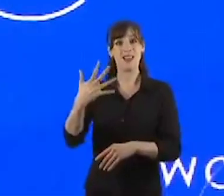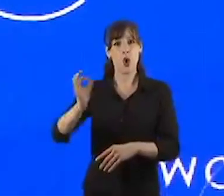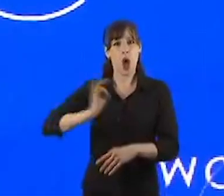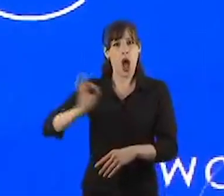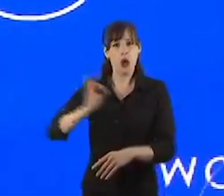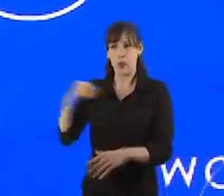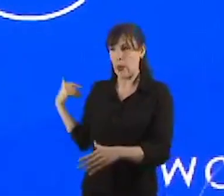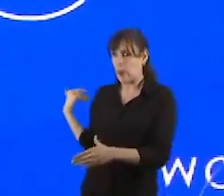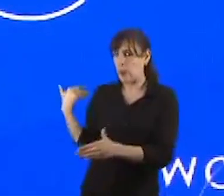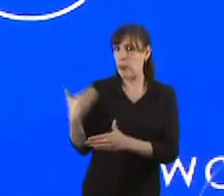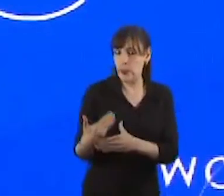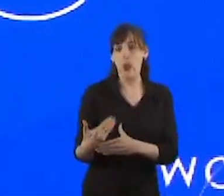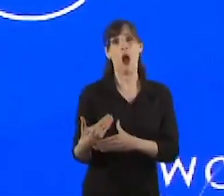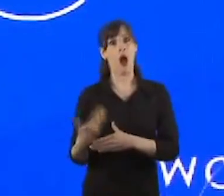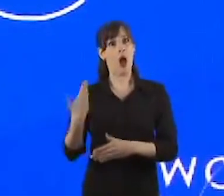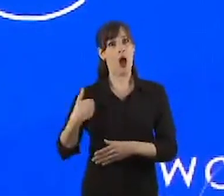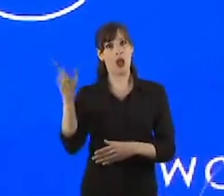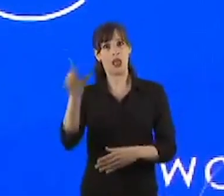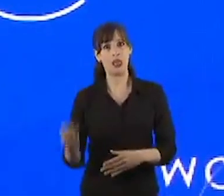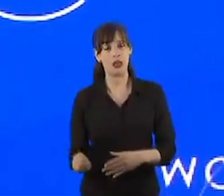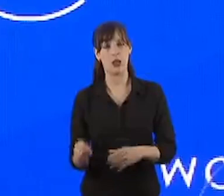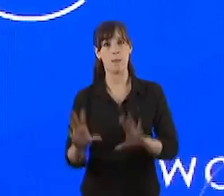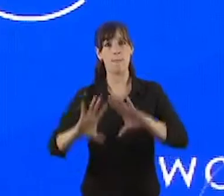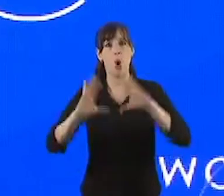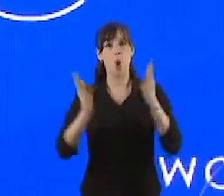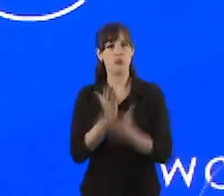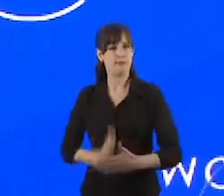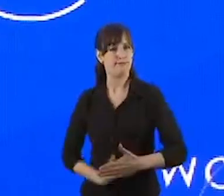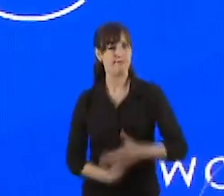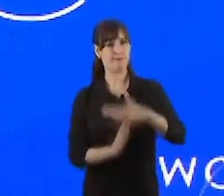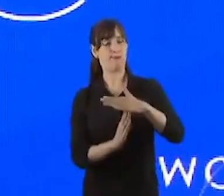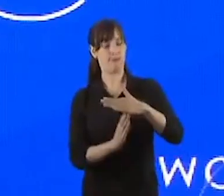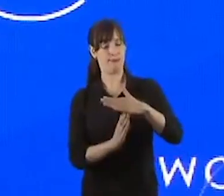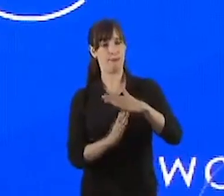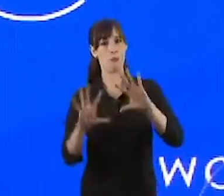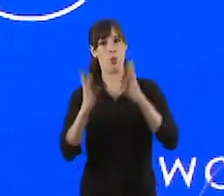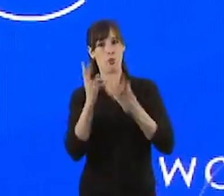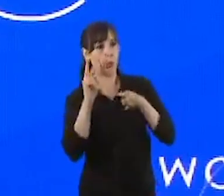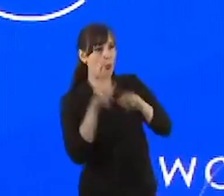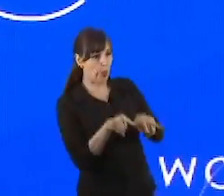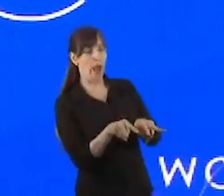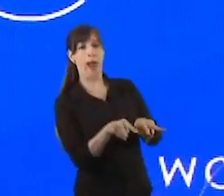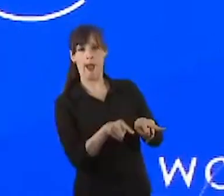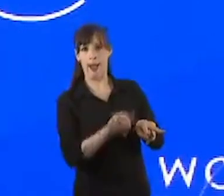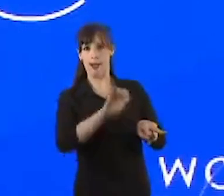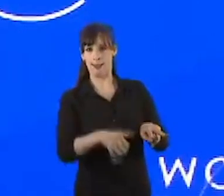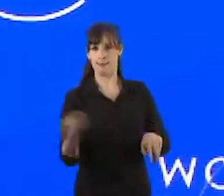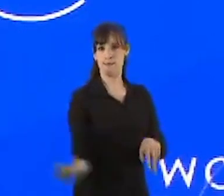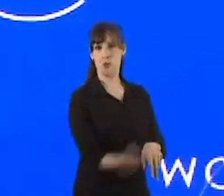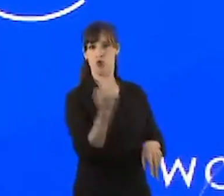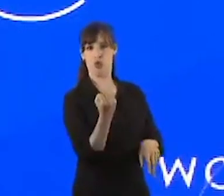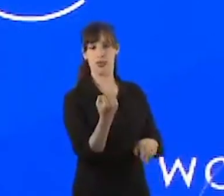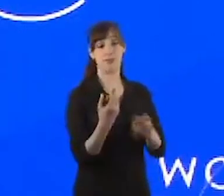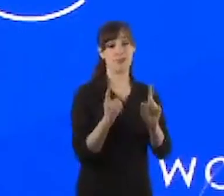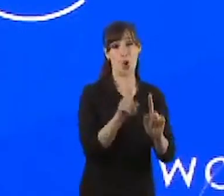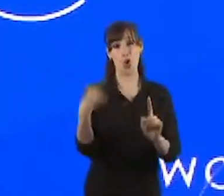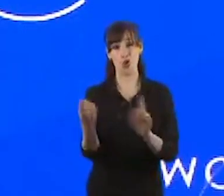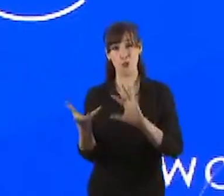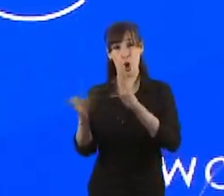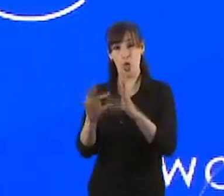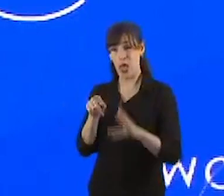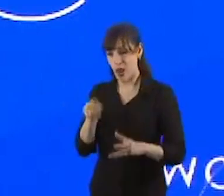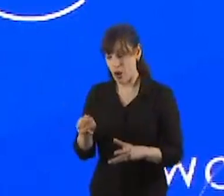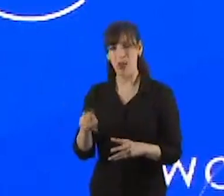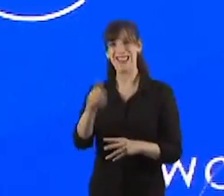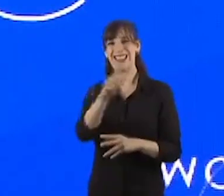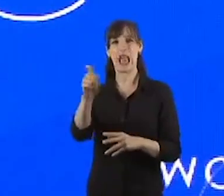primer potencia mundial, mientras que cuando abrazamos el colectivismo, a lo largo de los últimos 100 años, vimos cómo